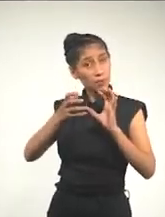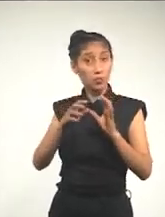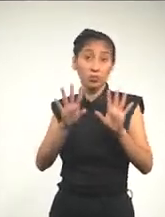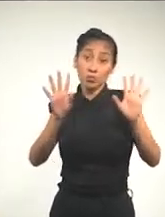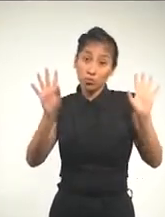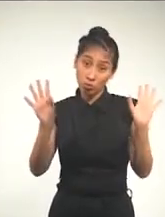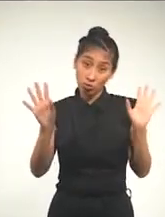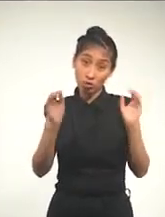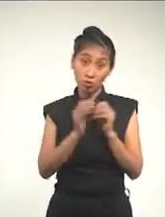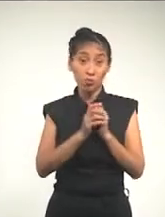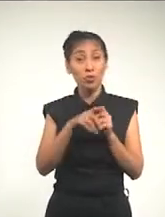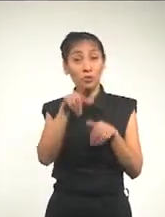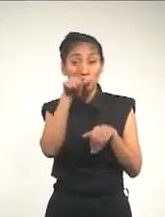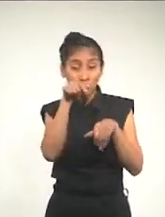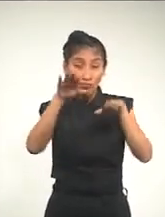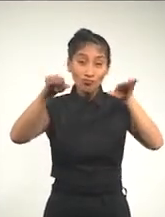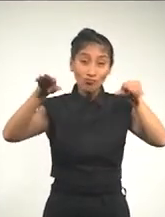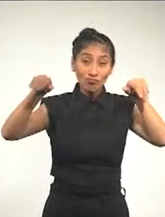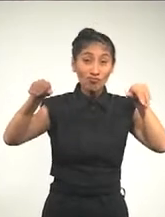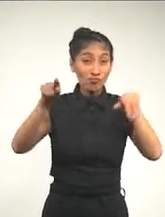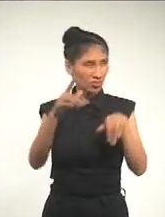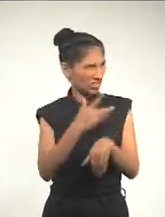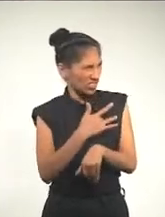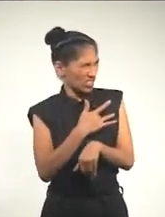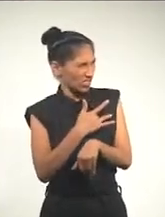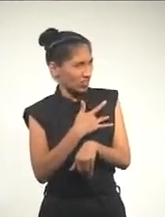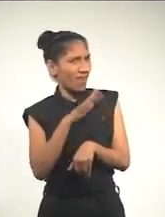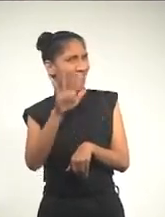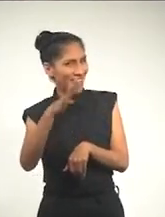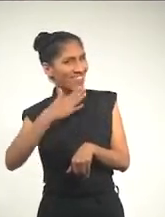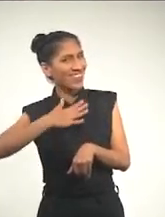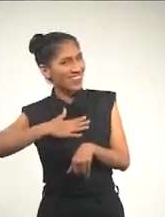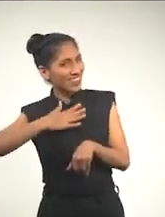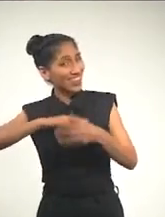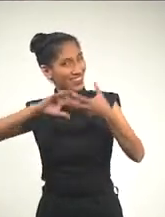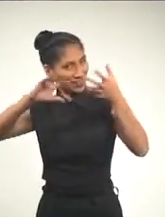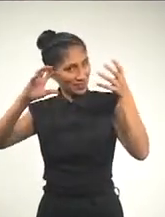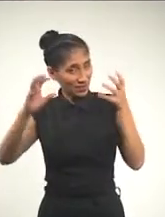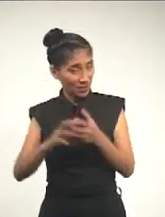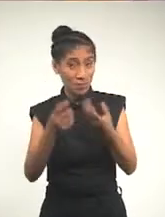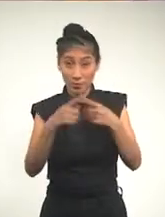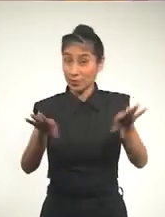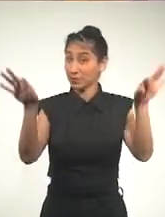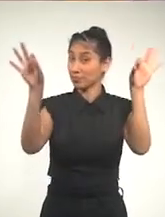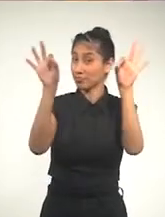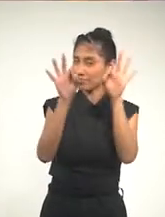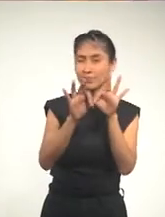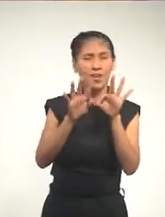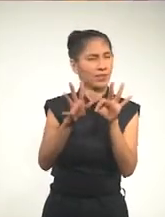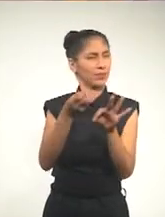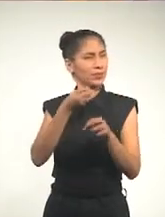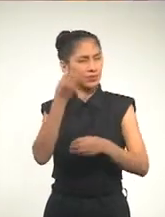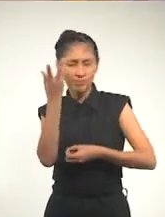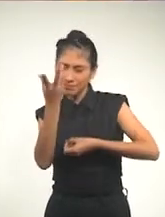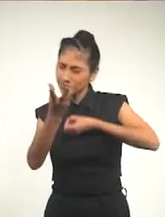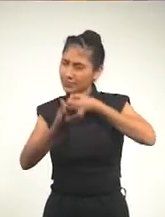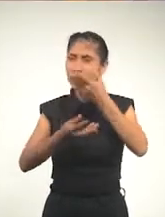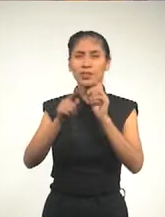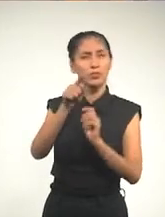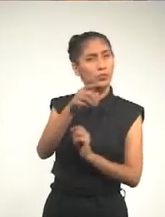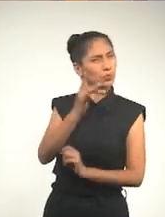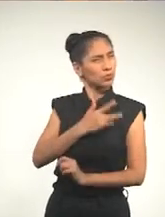cambios, como la presencia del pichoncito. Pero ya sabes, lo importante es decir